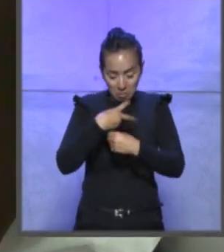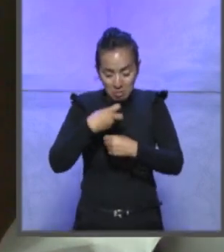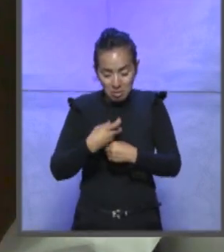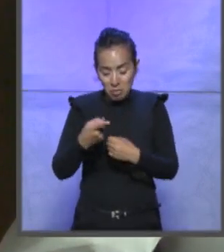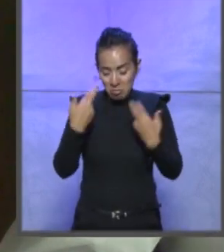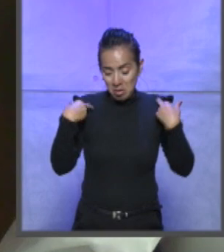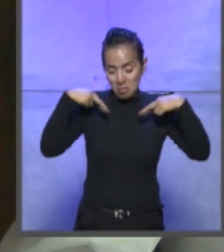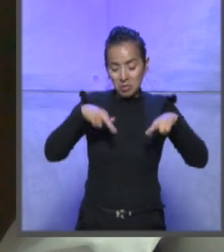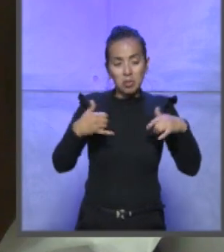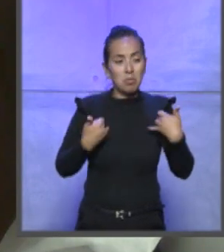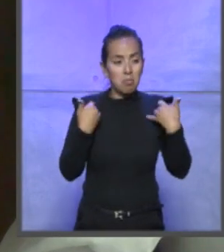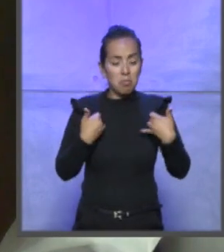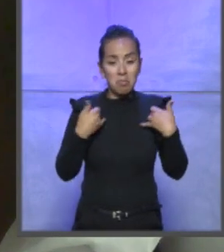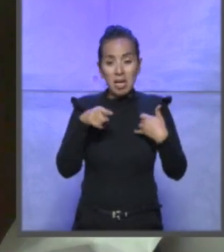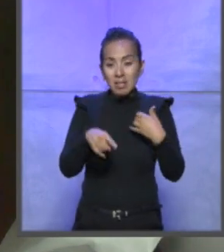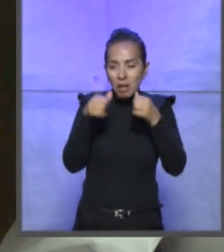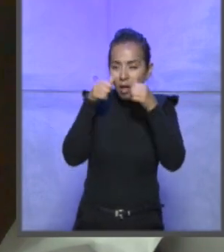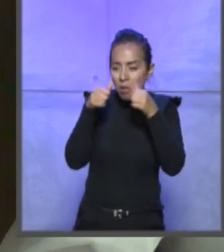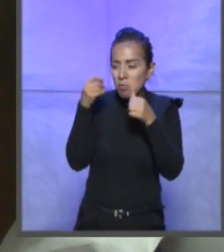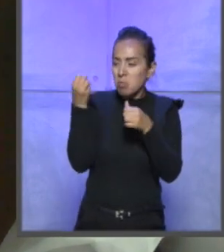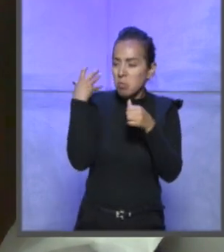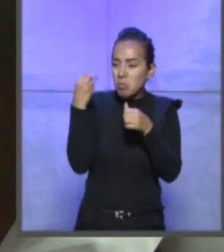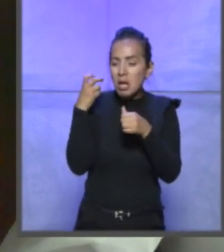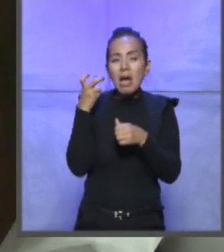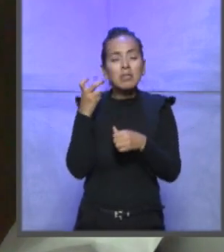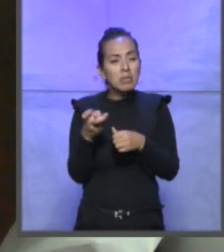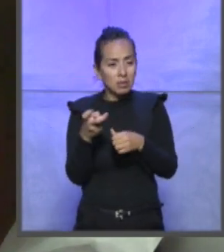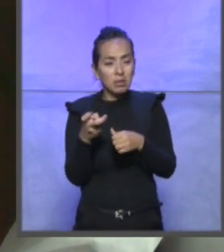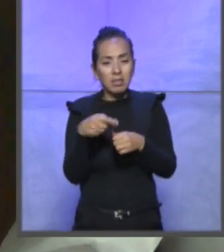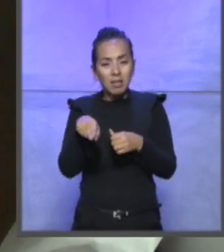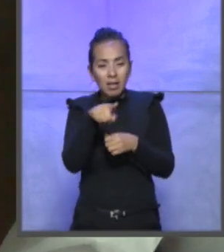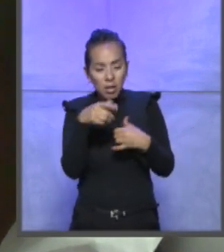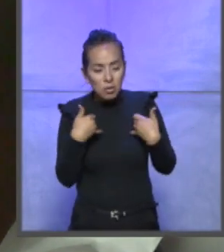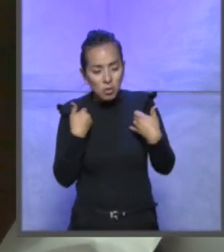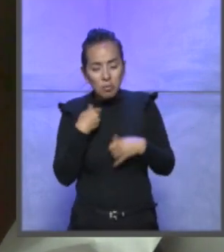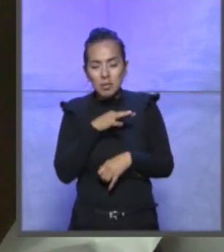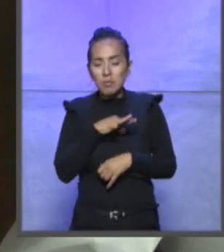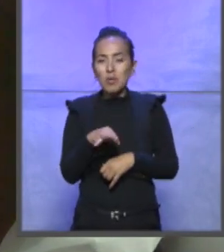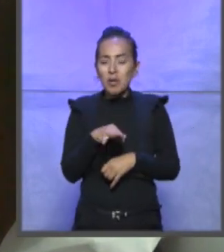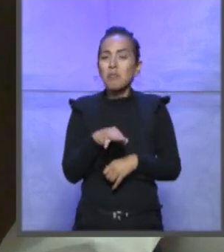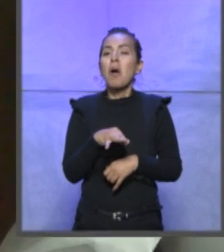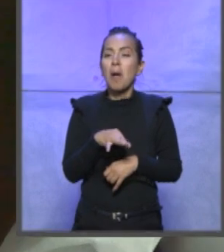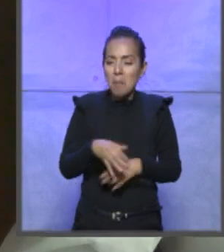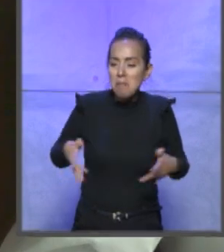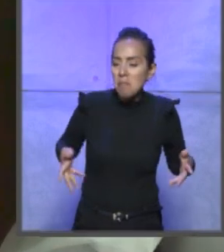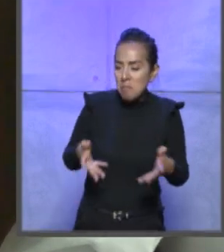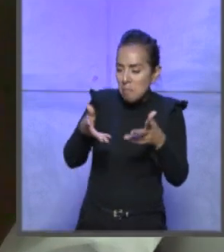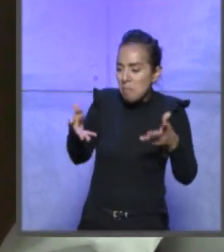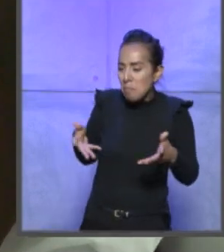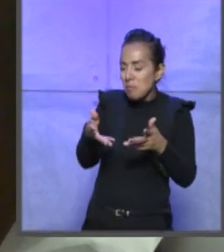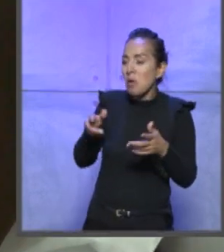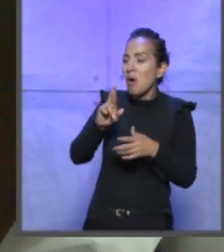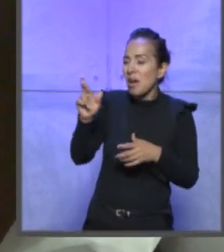representación de muchos de los jóvenes, porque este escuchatorio es uno de los cuales los jóvenes podemos impulsarnos y